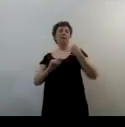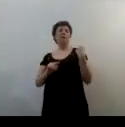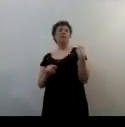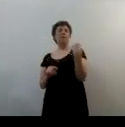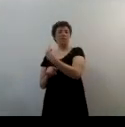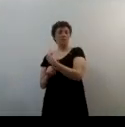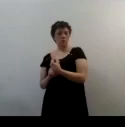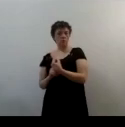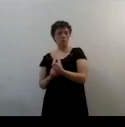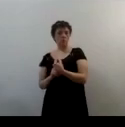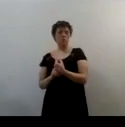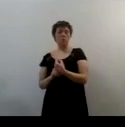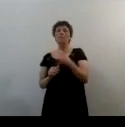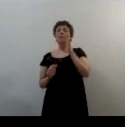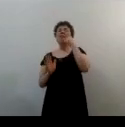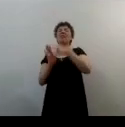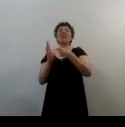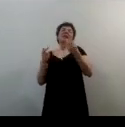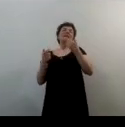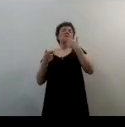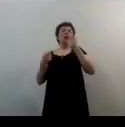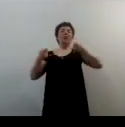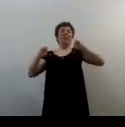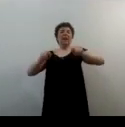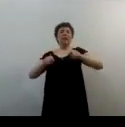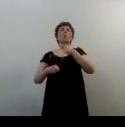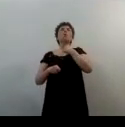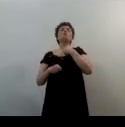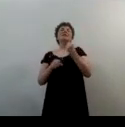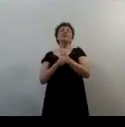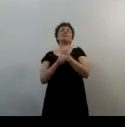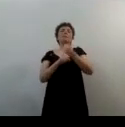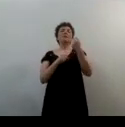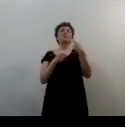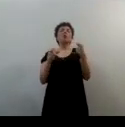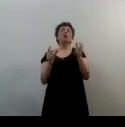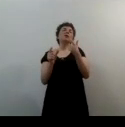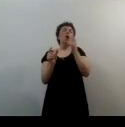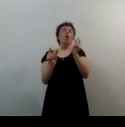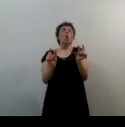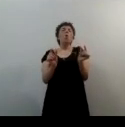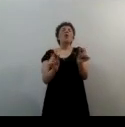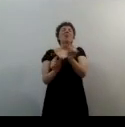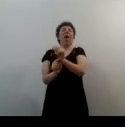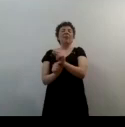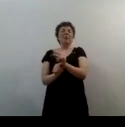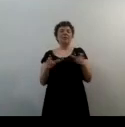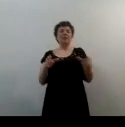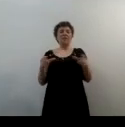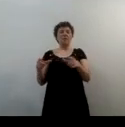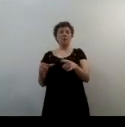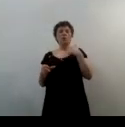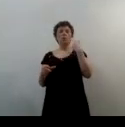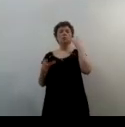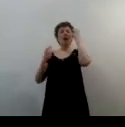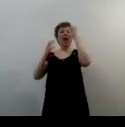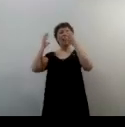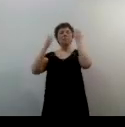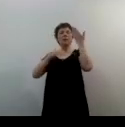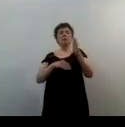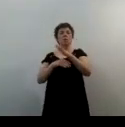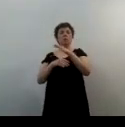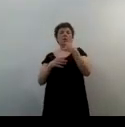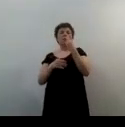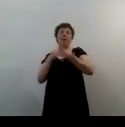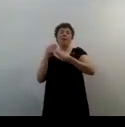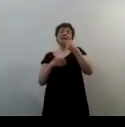muy cerrada. A mí me gusta trabajar más con unidades para que uno aprenda a jugar. Y bueno, he puesto lo de los animales muertos porque tenía que hacer el chiste, lo siento.